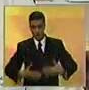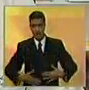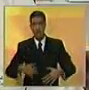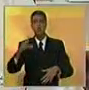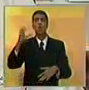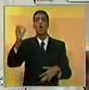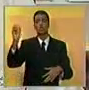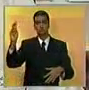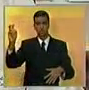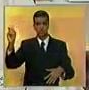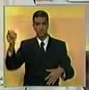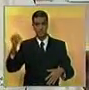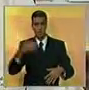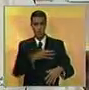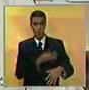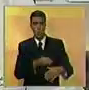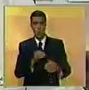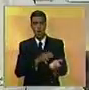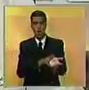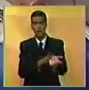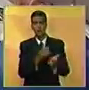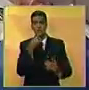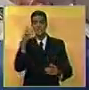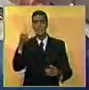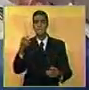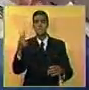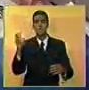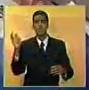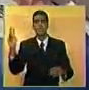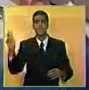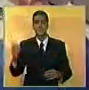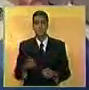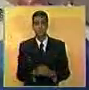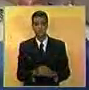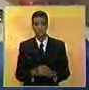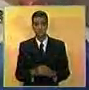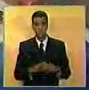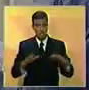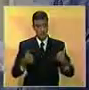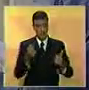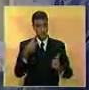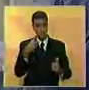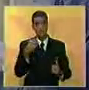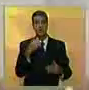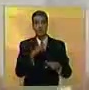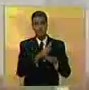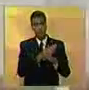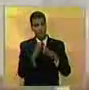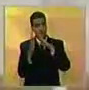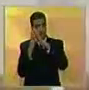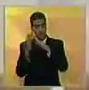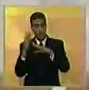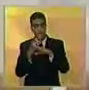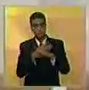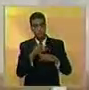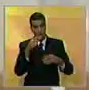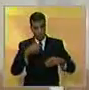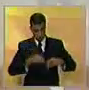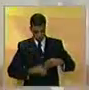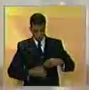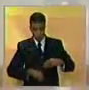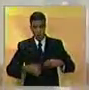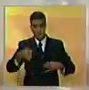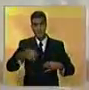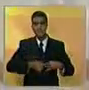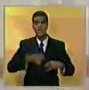conjuntivo, con los vasos sanguíneos y con los nervios. La intervención comienza así. Anestesiado, al paciente se le harán algunas incisiones para